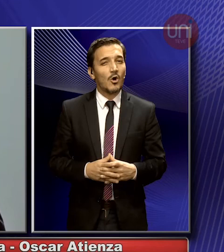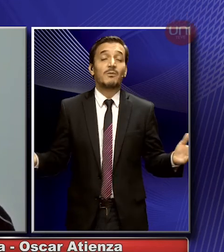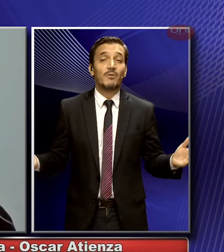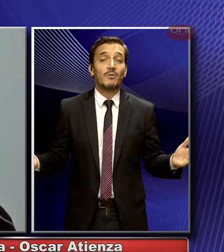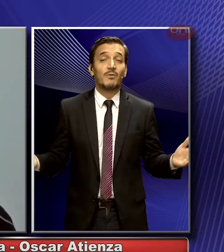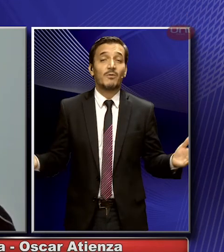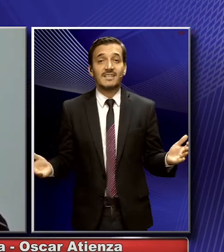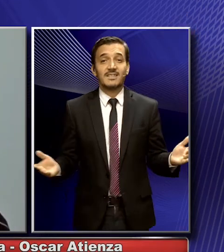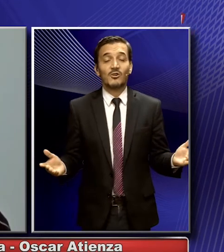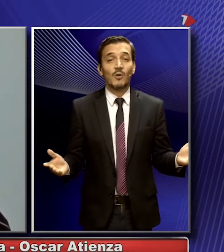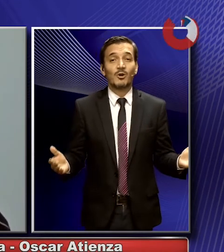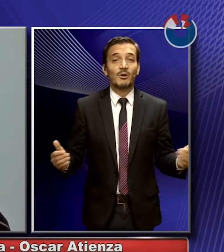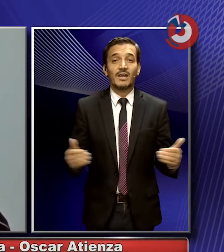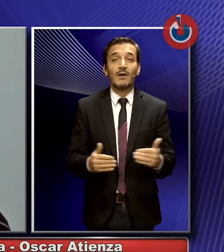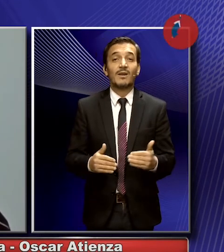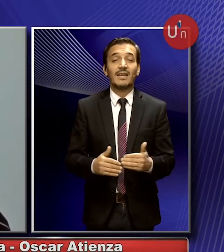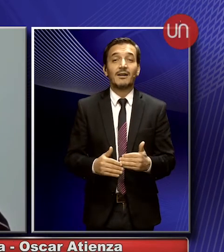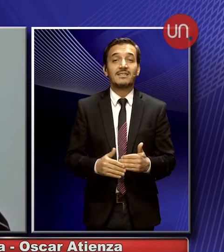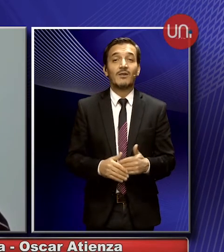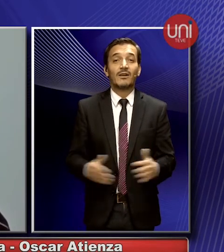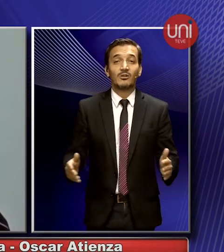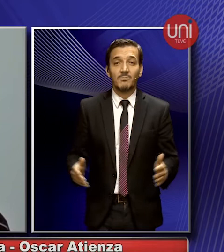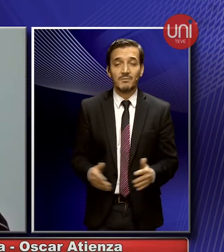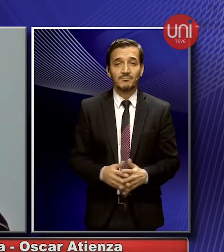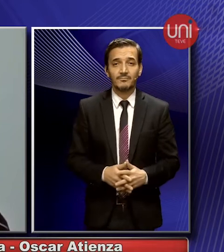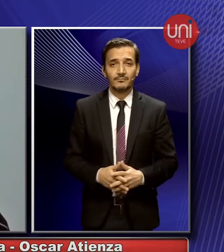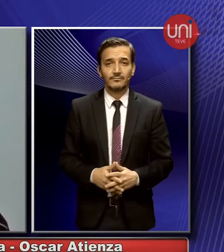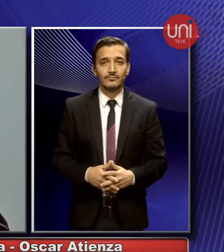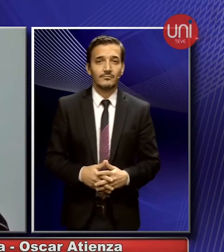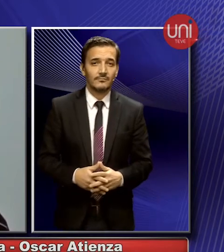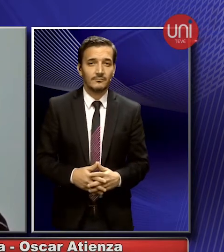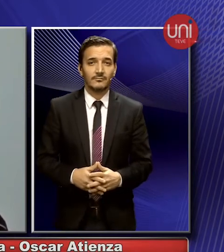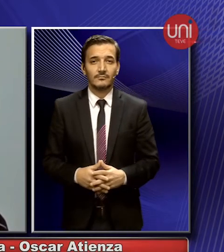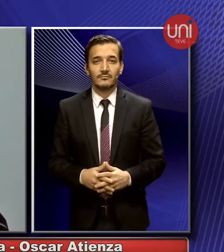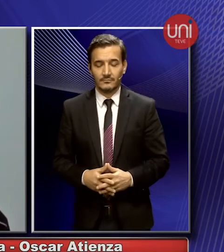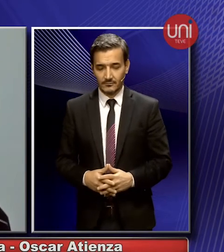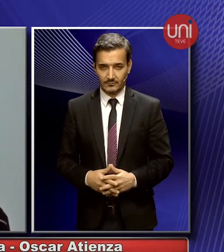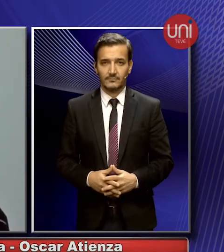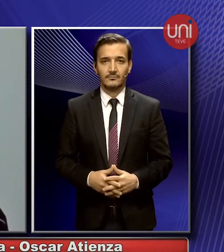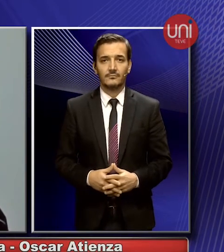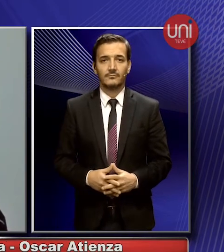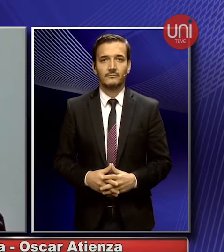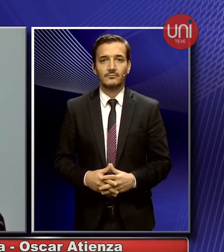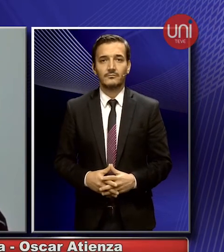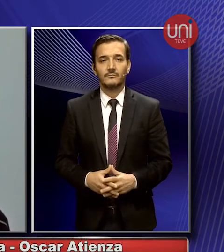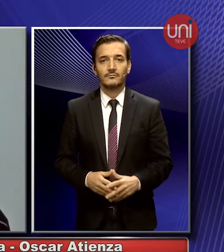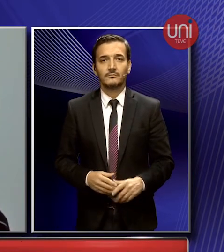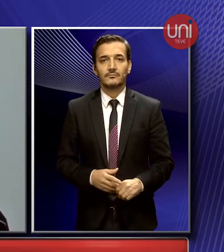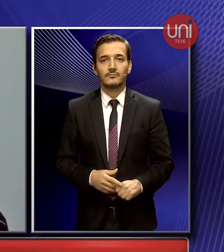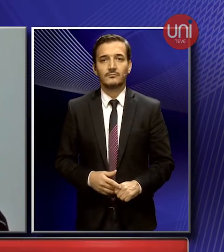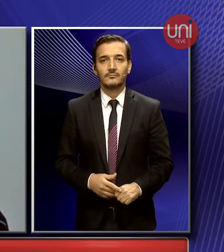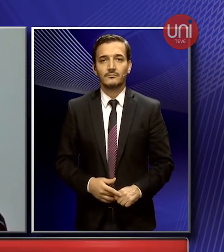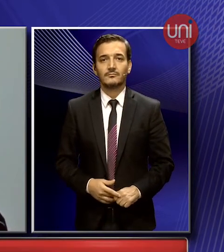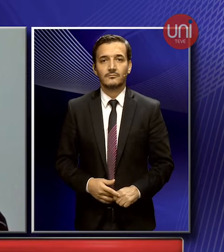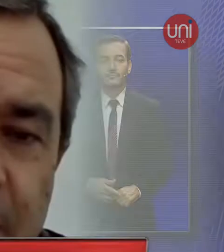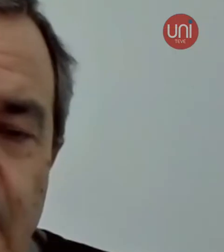botes, por así decirlo, o por lo menos que el agua de esa ola no nos tape? Sí, yo confío en que eso va a ocurrir, porque la